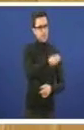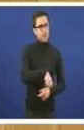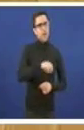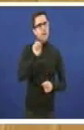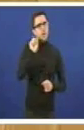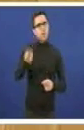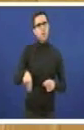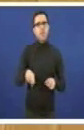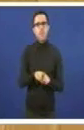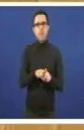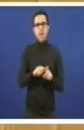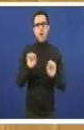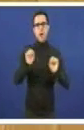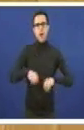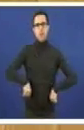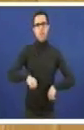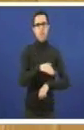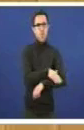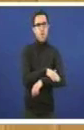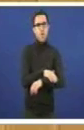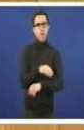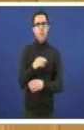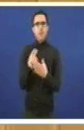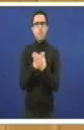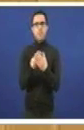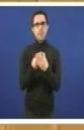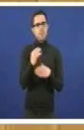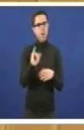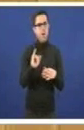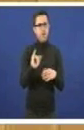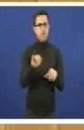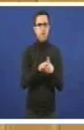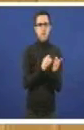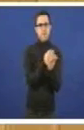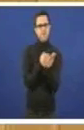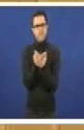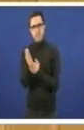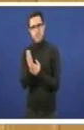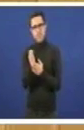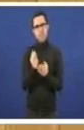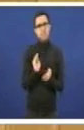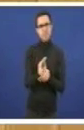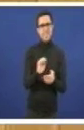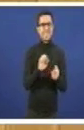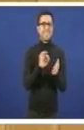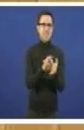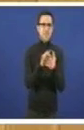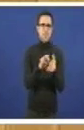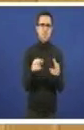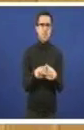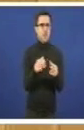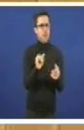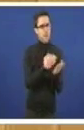se aprobou durante o goberno bipartito se hai dúas formas ben distintas de prestar os servizos sociais pero me gustaría deixar claro